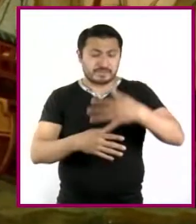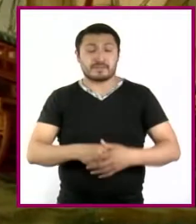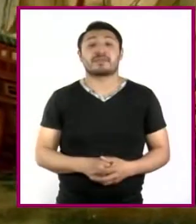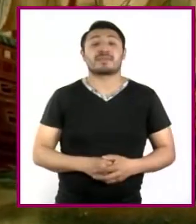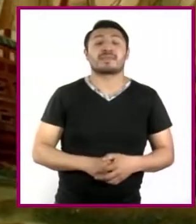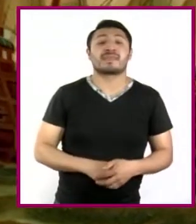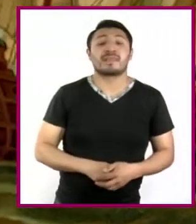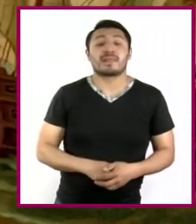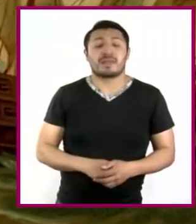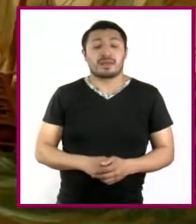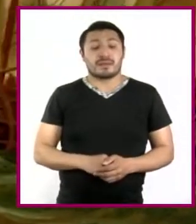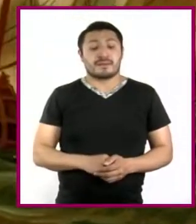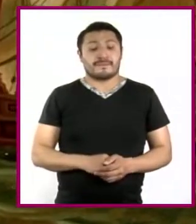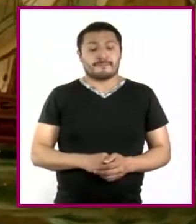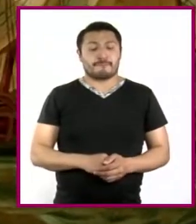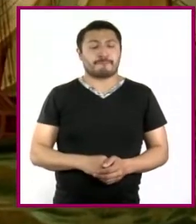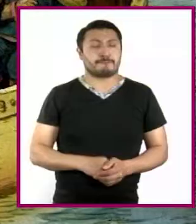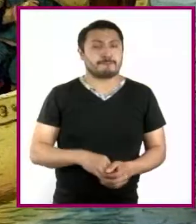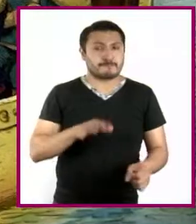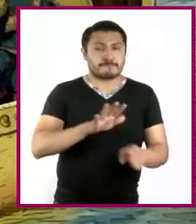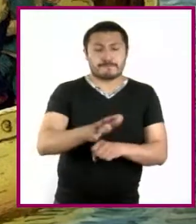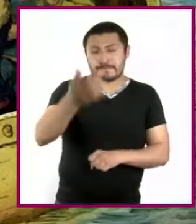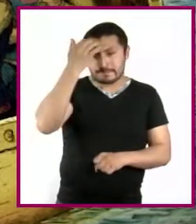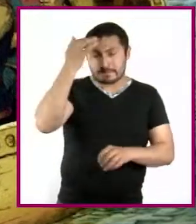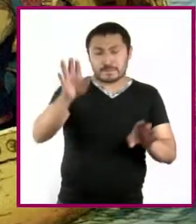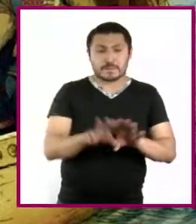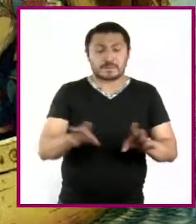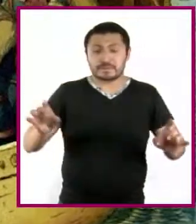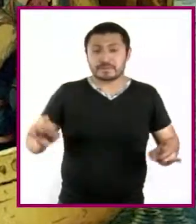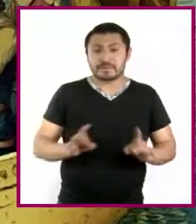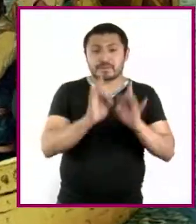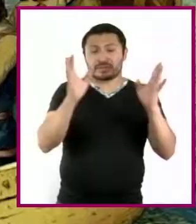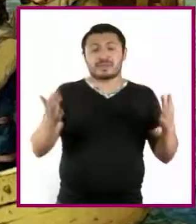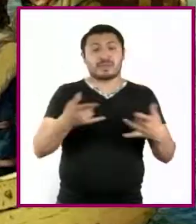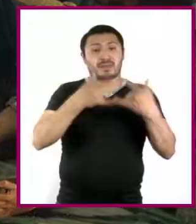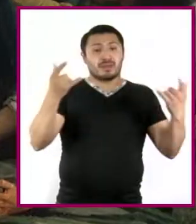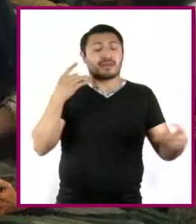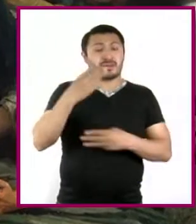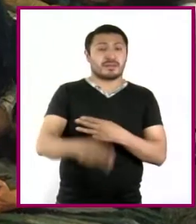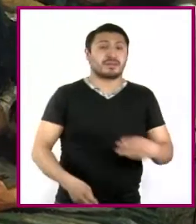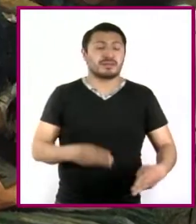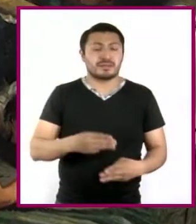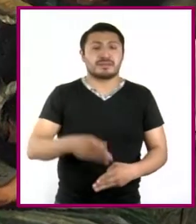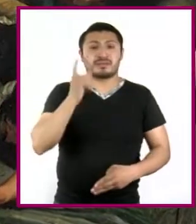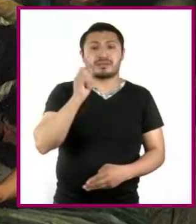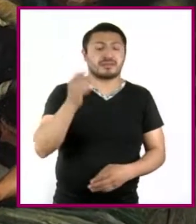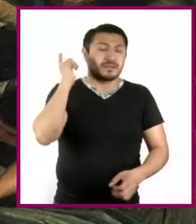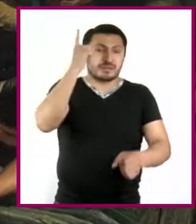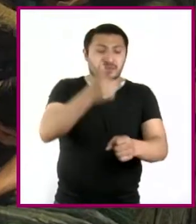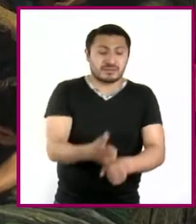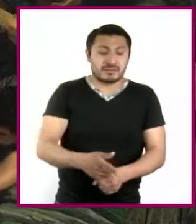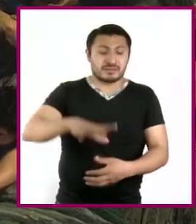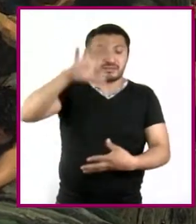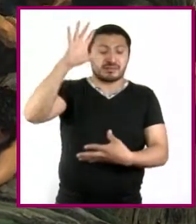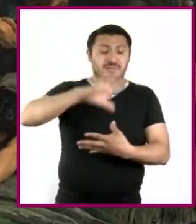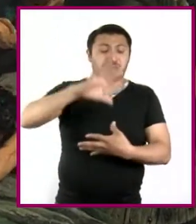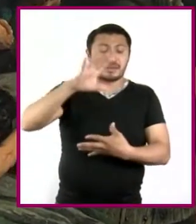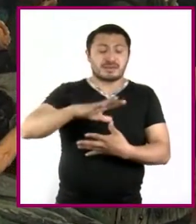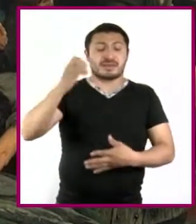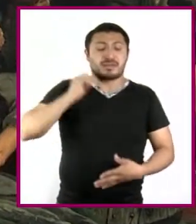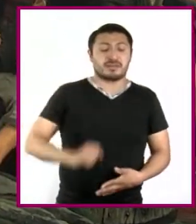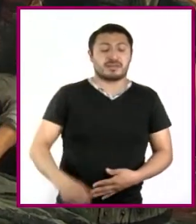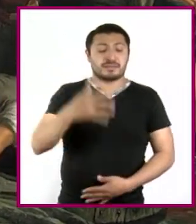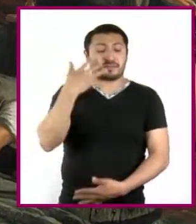El acontecimiento que se considera como detonador de la historia mundial es el descubrimiento de América en el